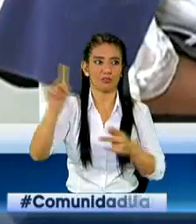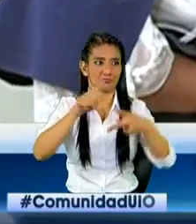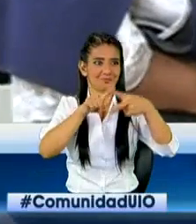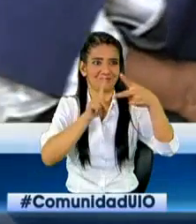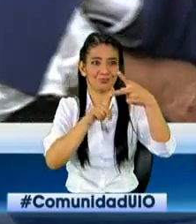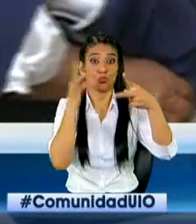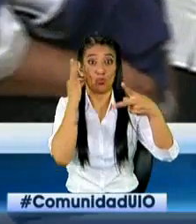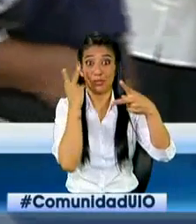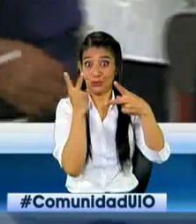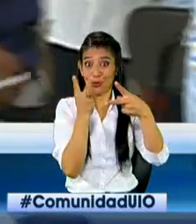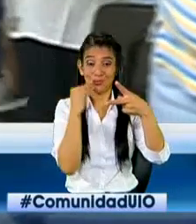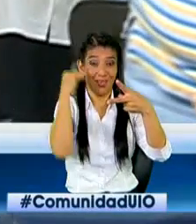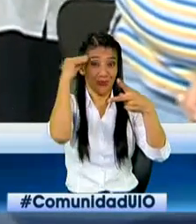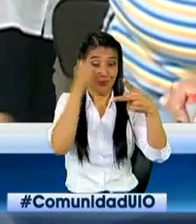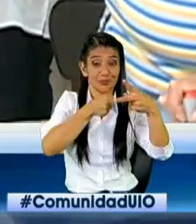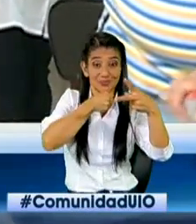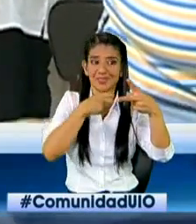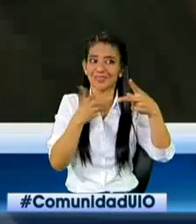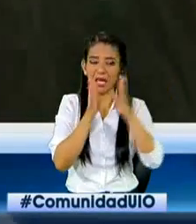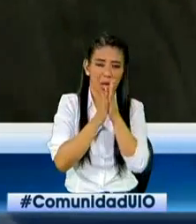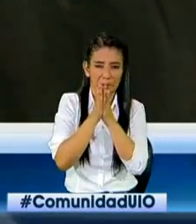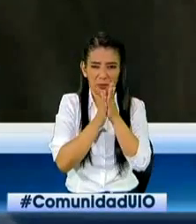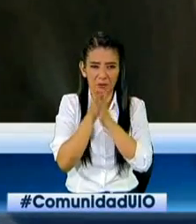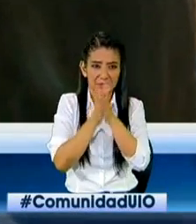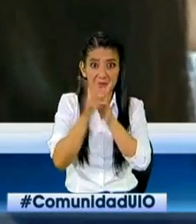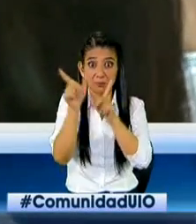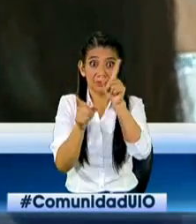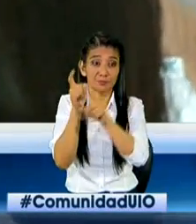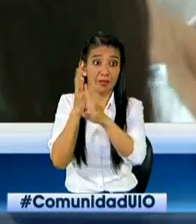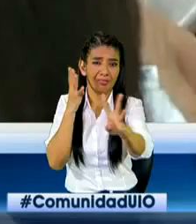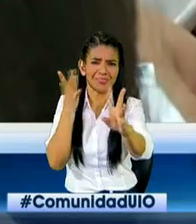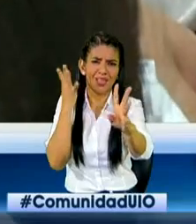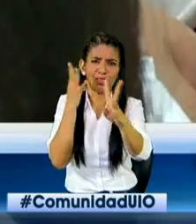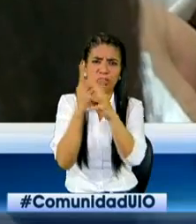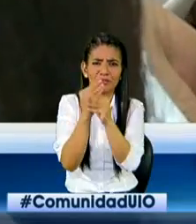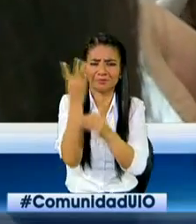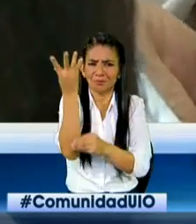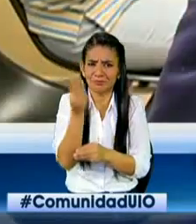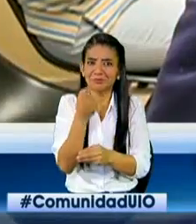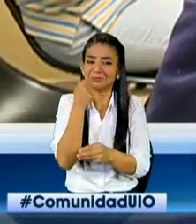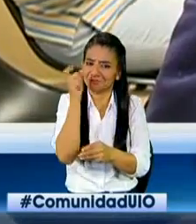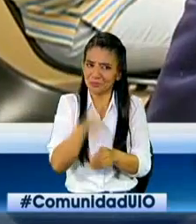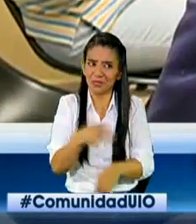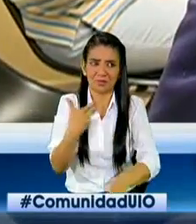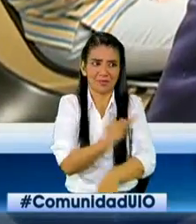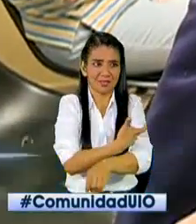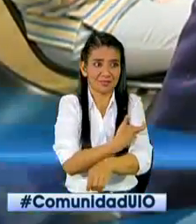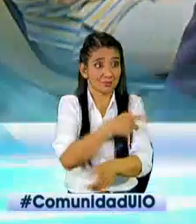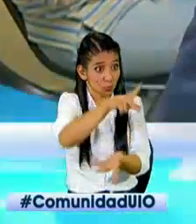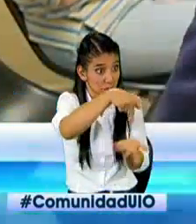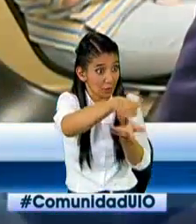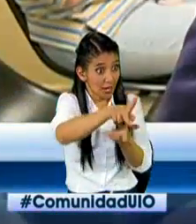y Susana Buendía aprovecharon la poca demanda de las vacunas para vacunarse. ¿Le cobraron algo?